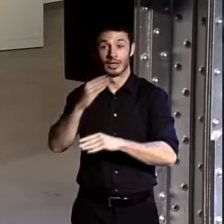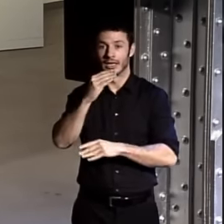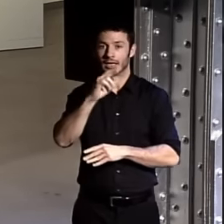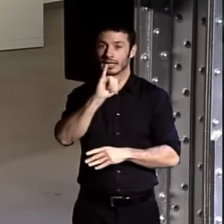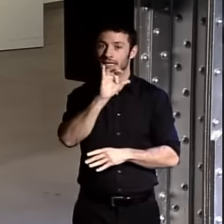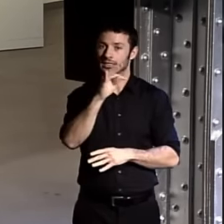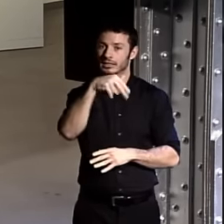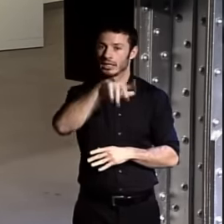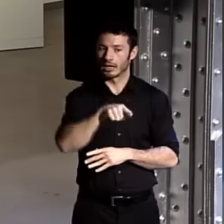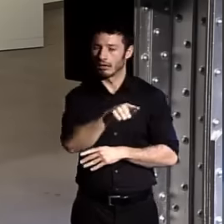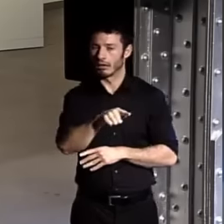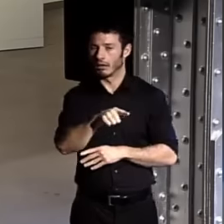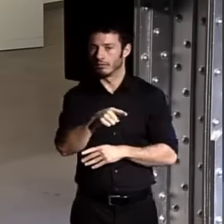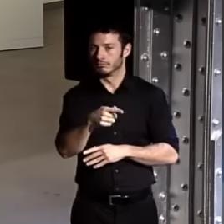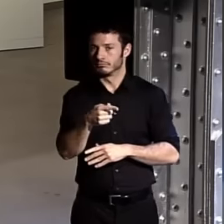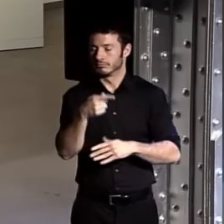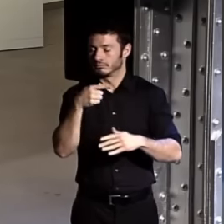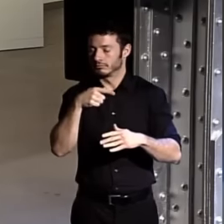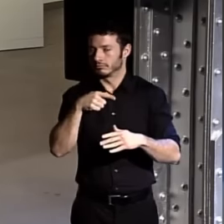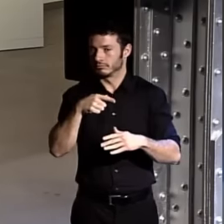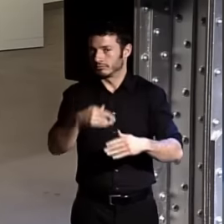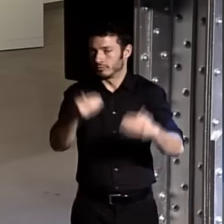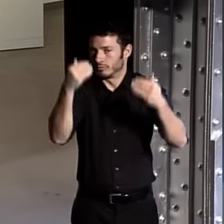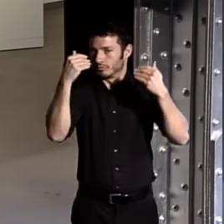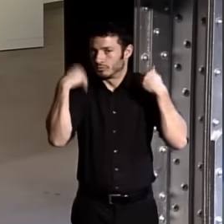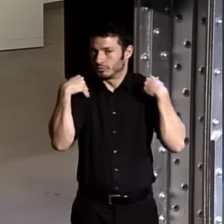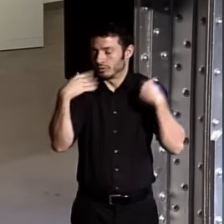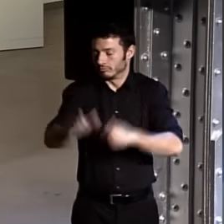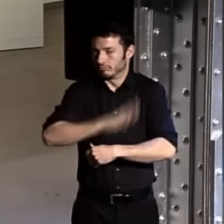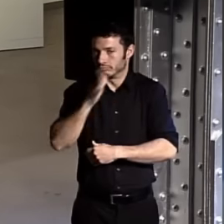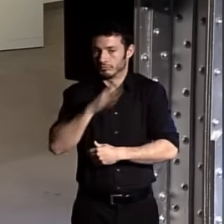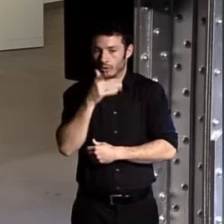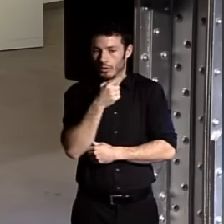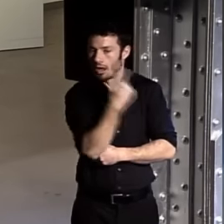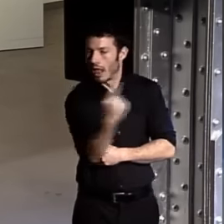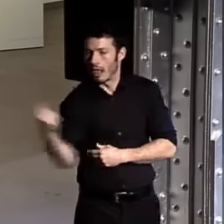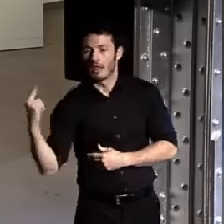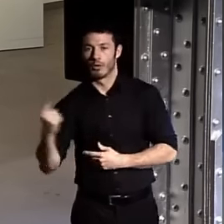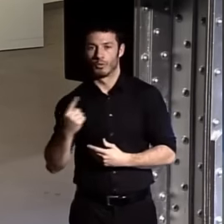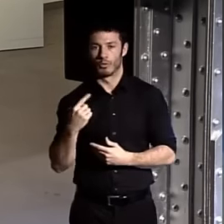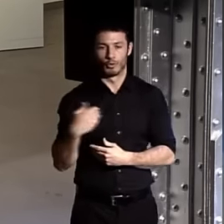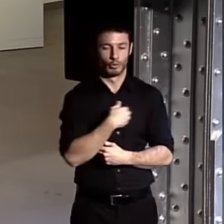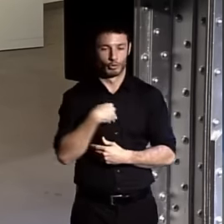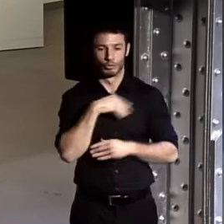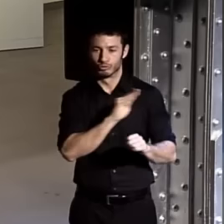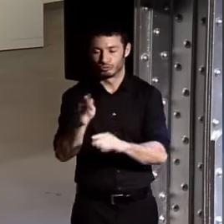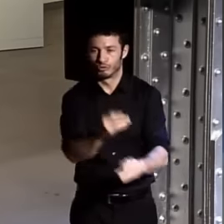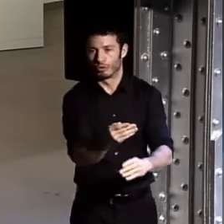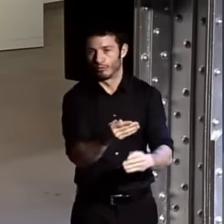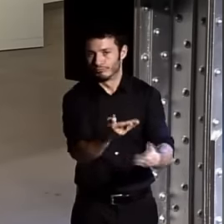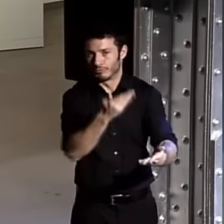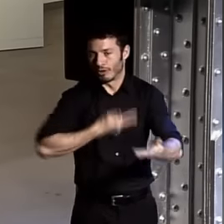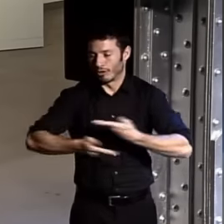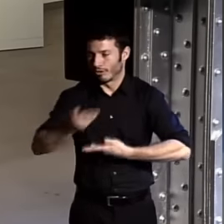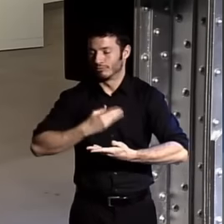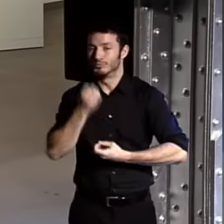eh pero vamos absolutamente cada una de las personas de de la fundación en su papel pues pues me han ayudado un montón y de verdad esto no